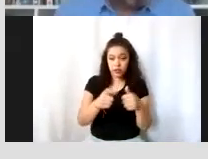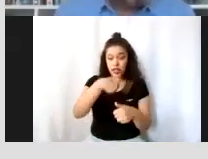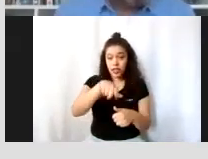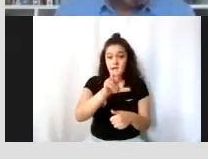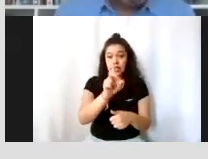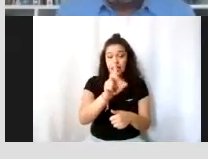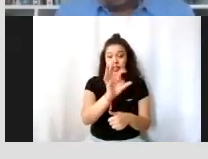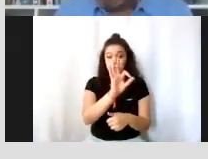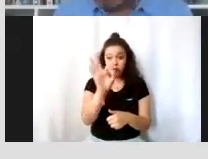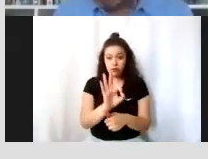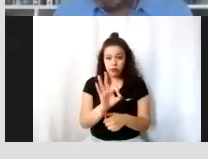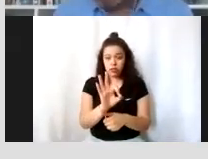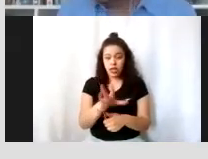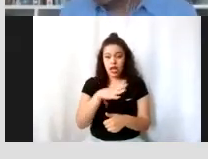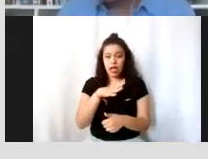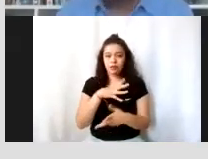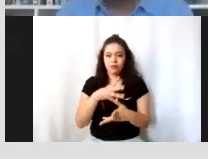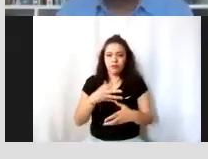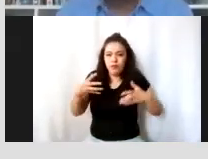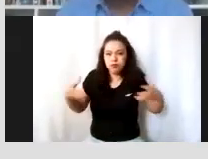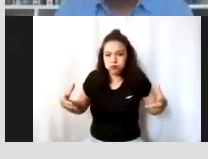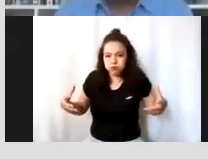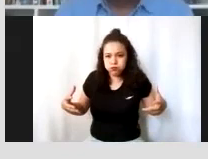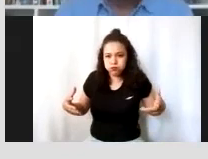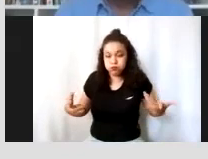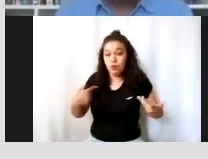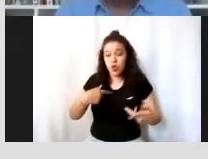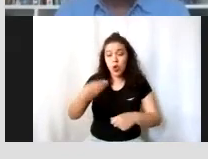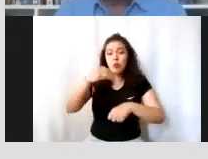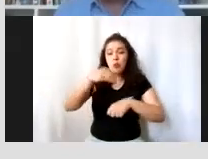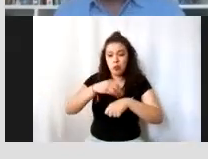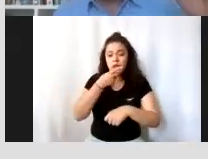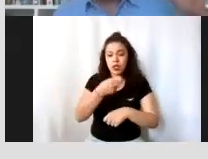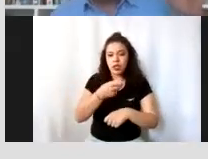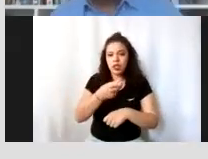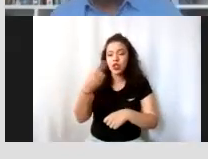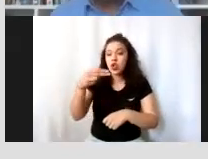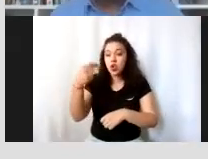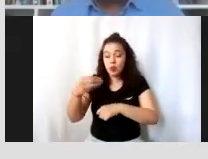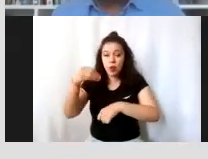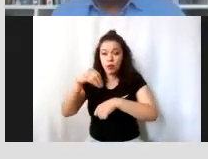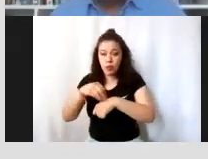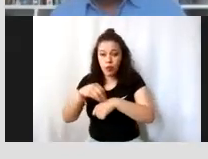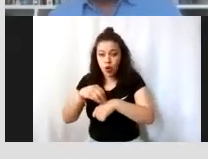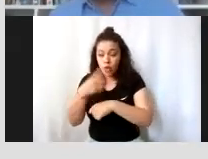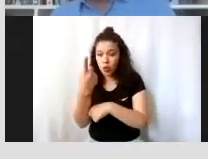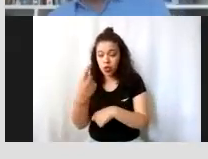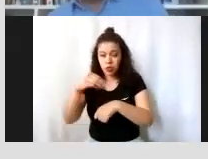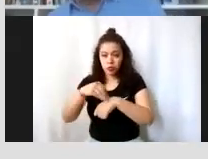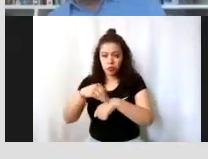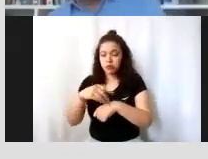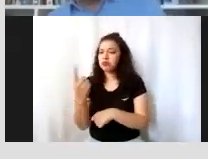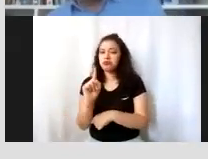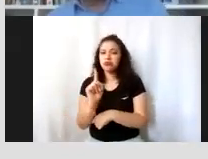30% tienen obesidad. Eso podría decirlo. Porque no estoy señalando específicamente el nombre de un niño, sino solamente